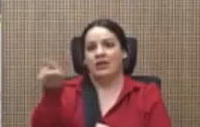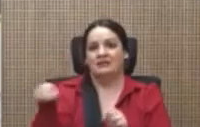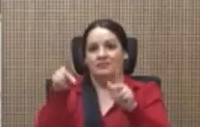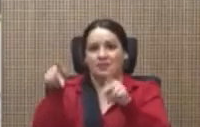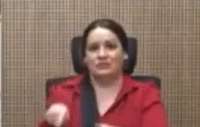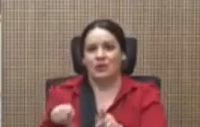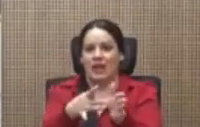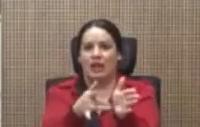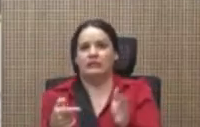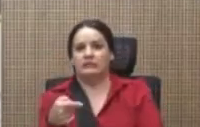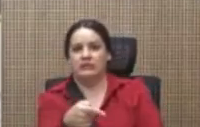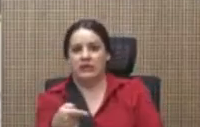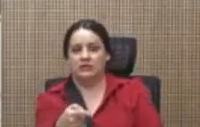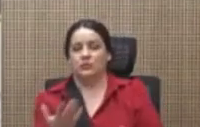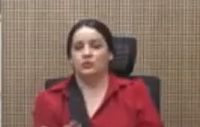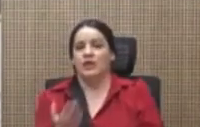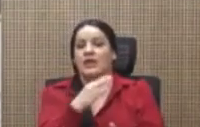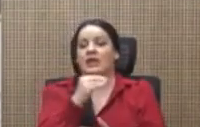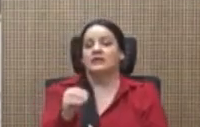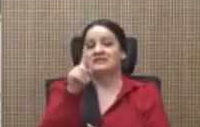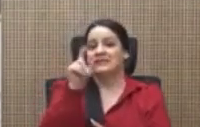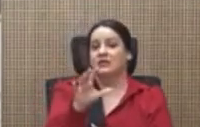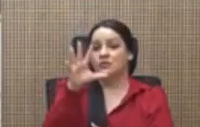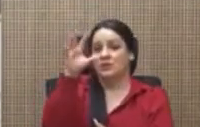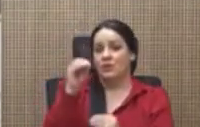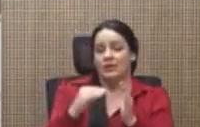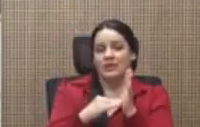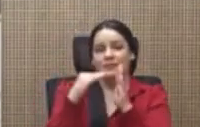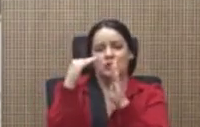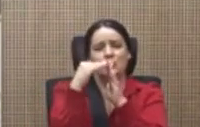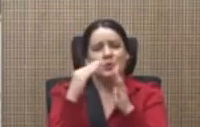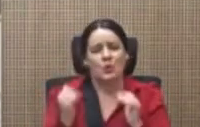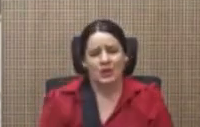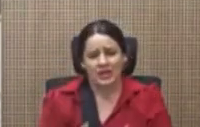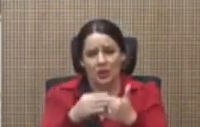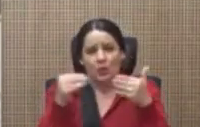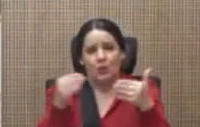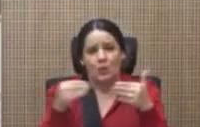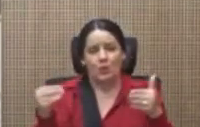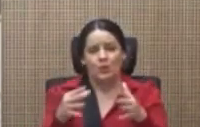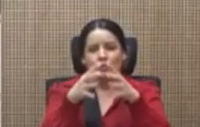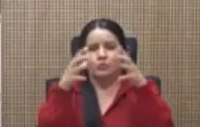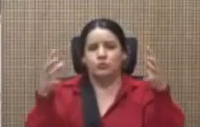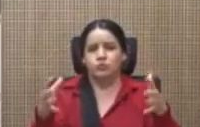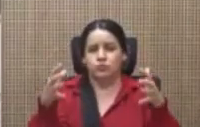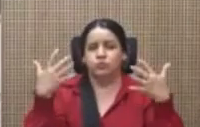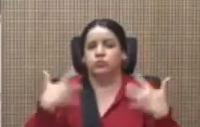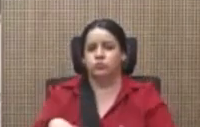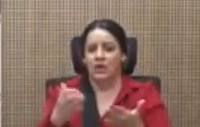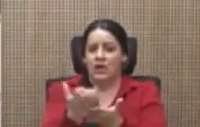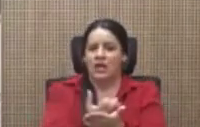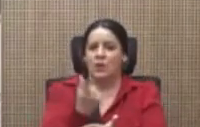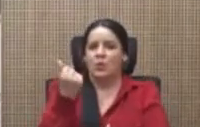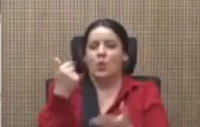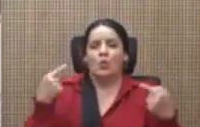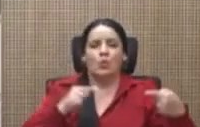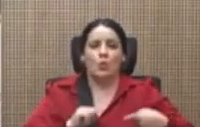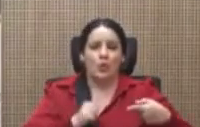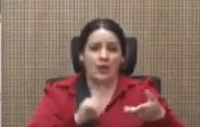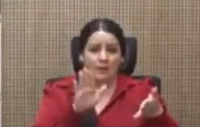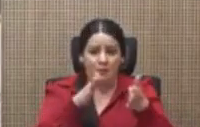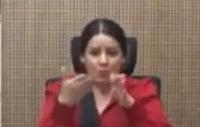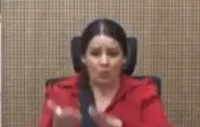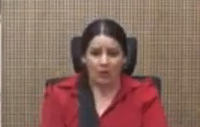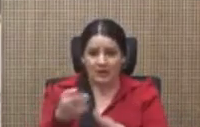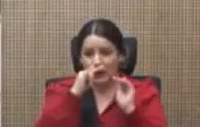cerca de 150 billones de dólares al año monstruos salvajes que lucran con el dolor y con hasta la muerte de niños inocentes